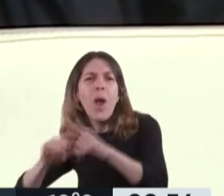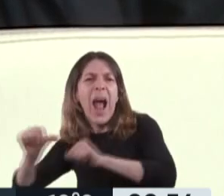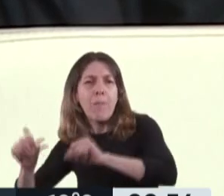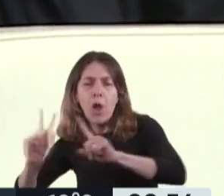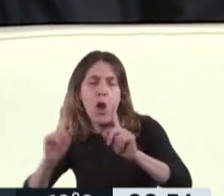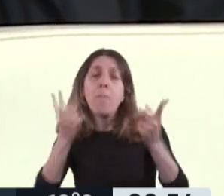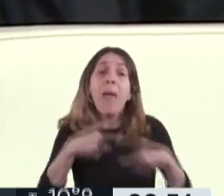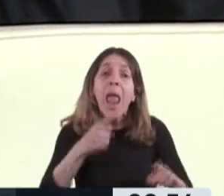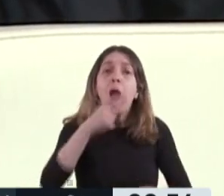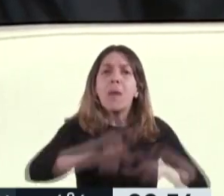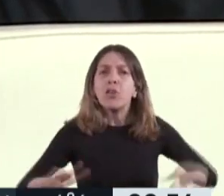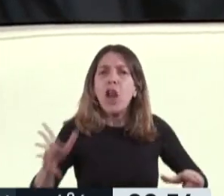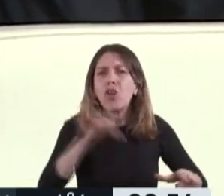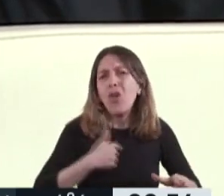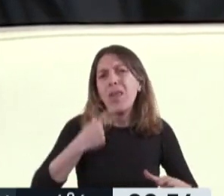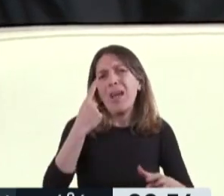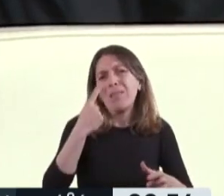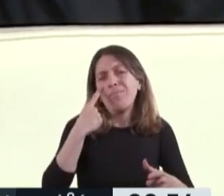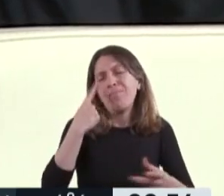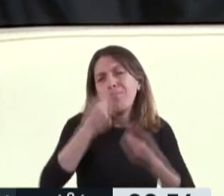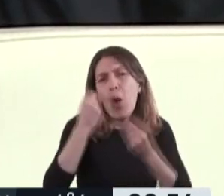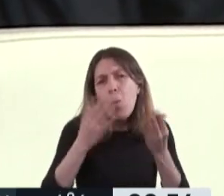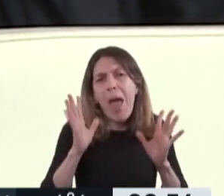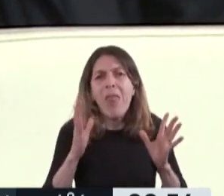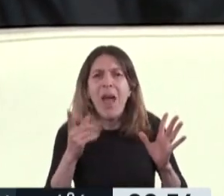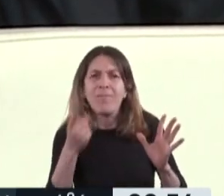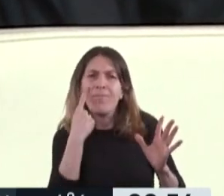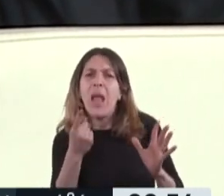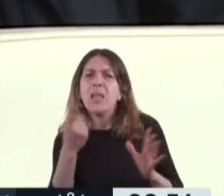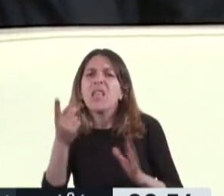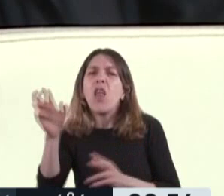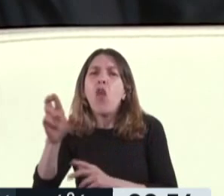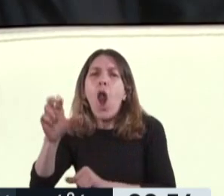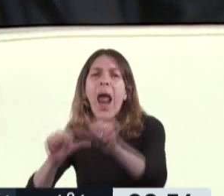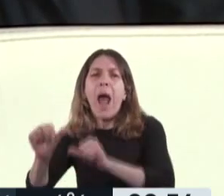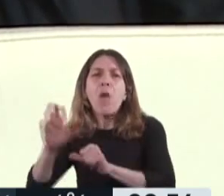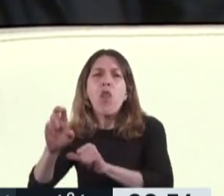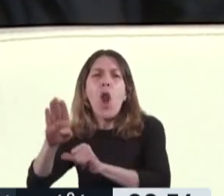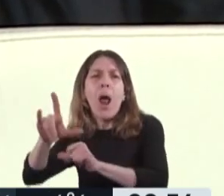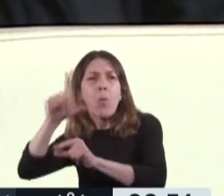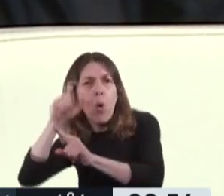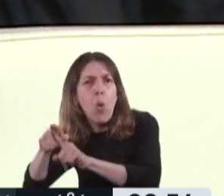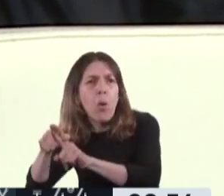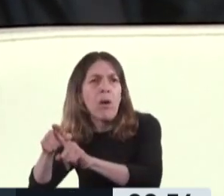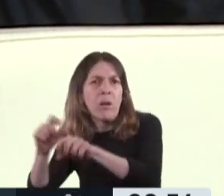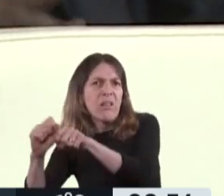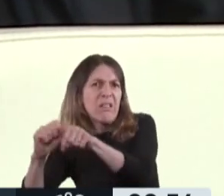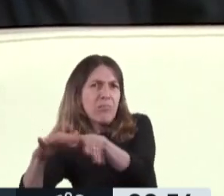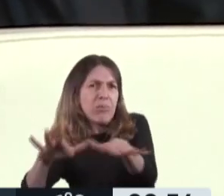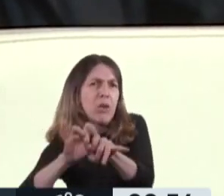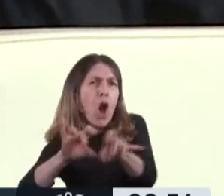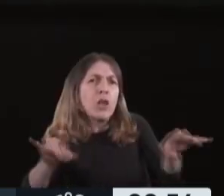con preocupación y con incertidumbre lo que está sucediendo ve que esto tiene incidencia sobre los precios en el supermercado en otros rubros